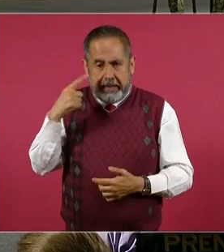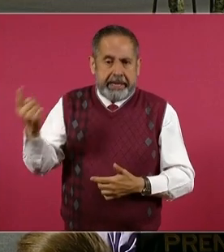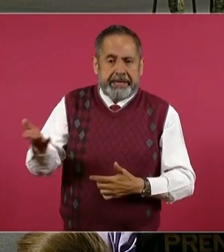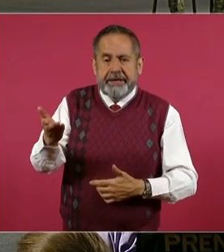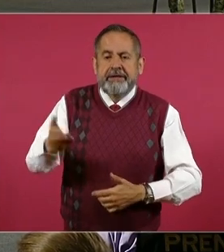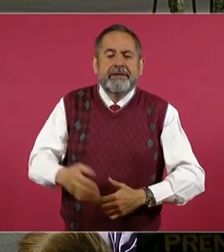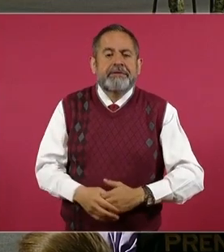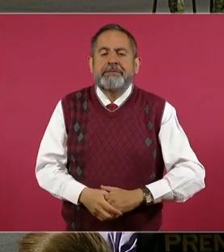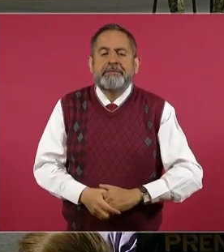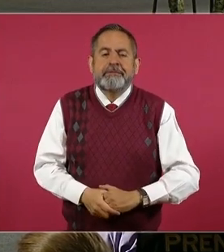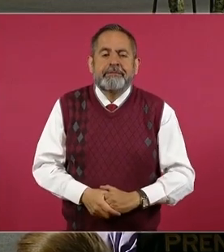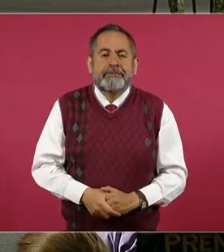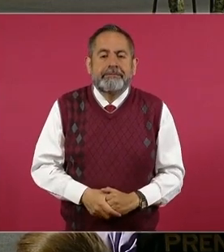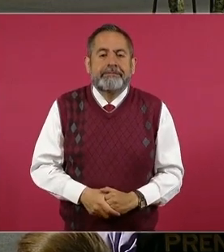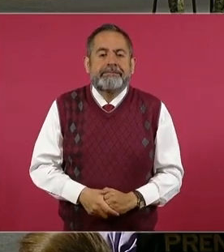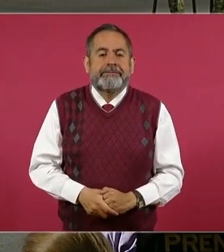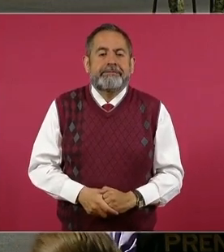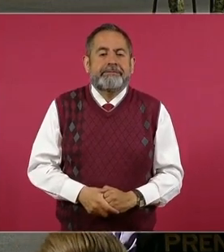Gracias.